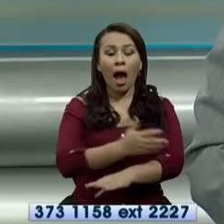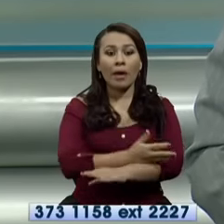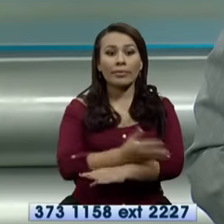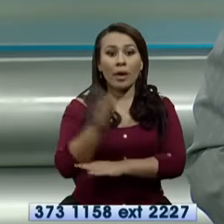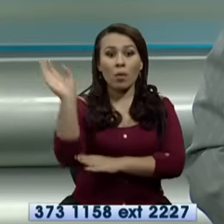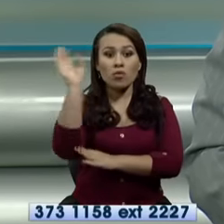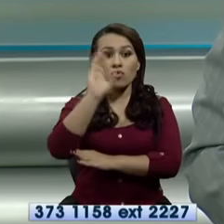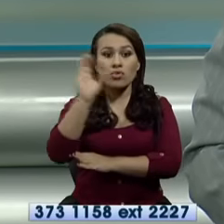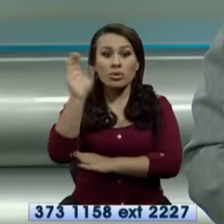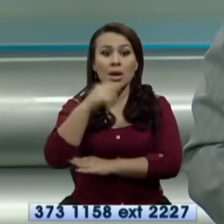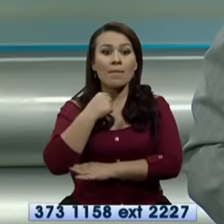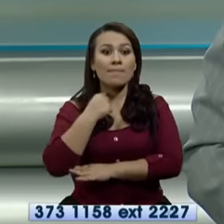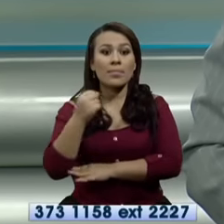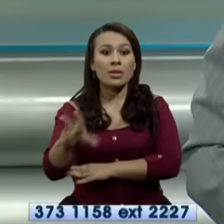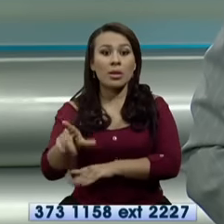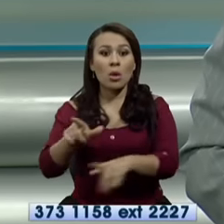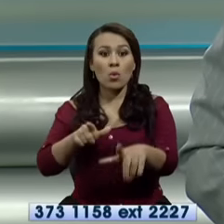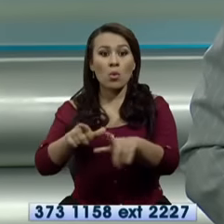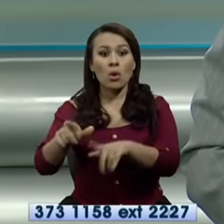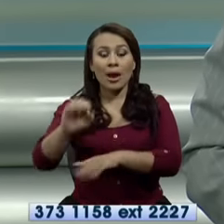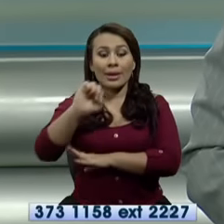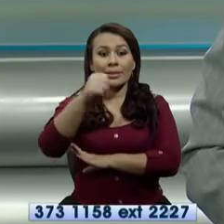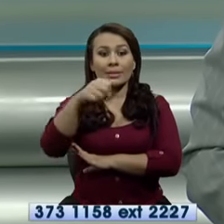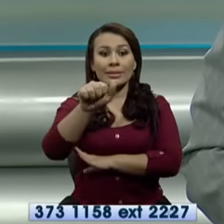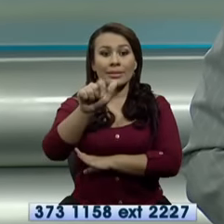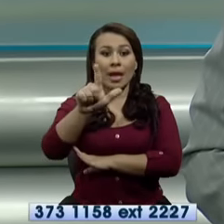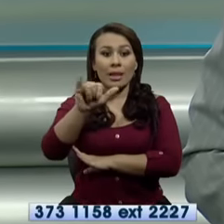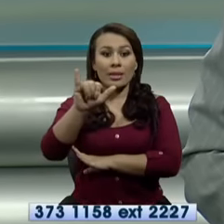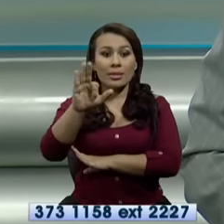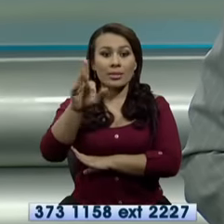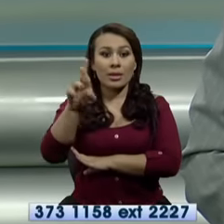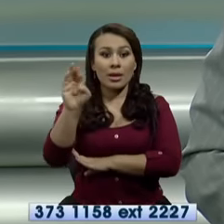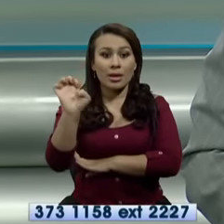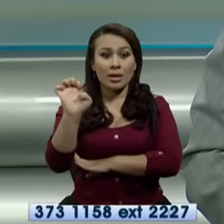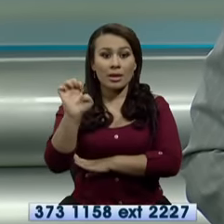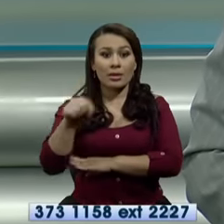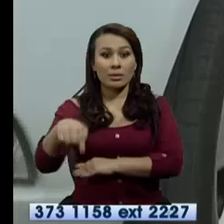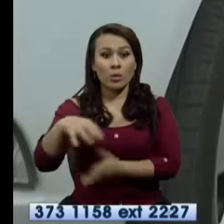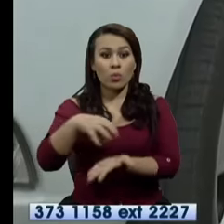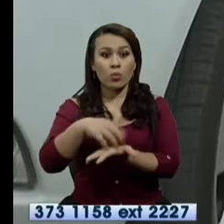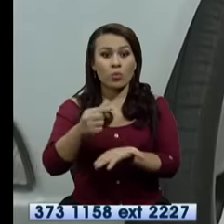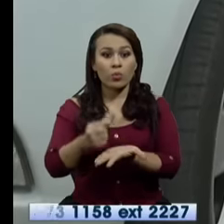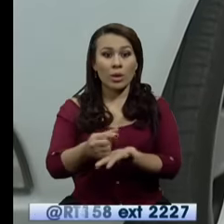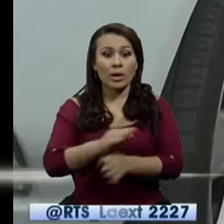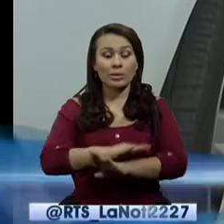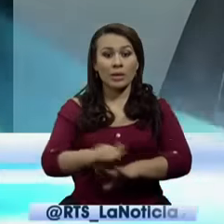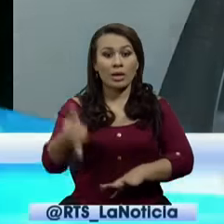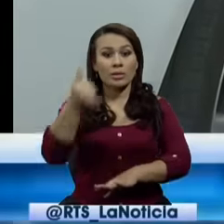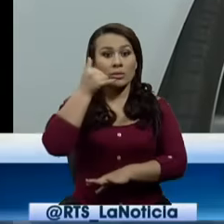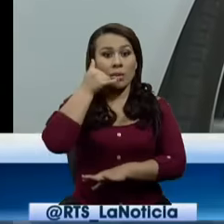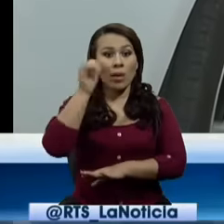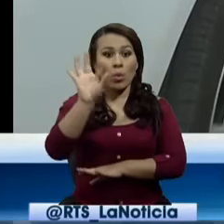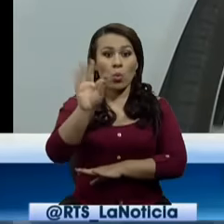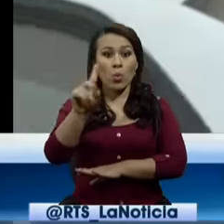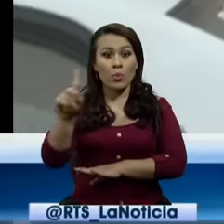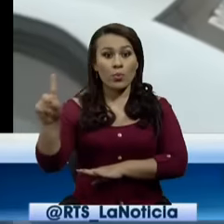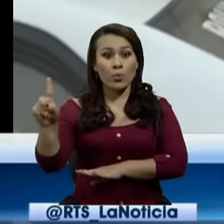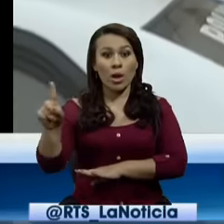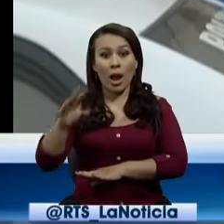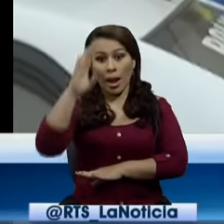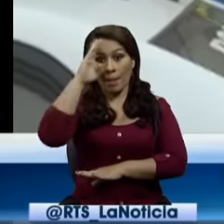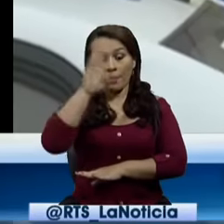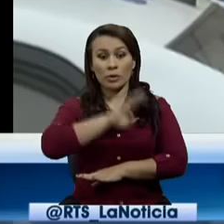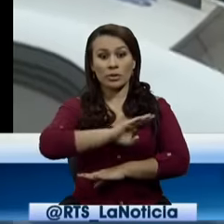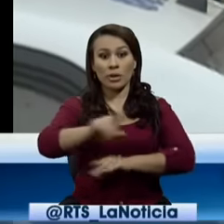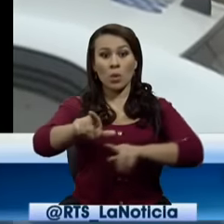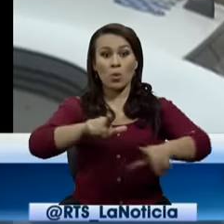desaparecida en el cantón Salitre provincia del guayas por medio de una llamada al 9111 la policía en El